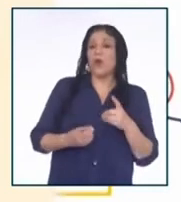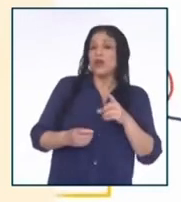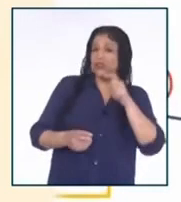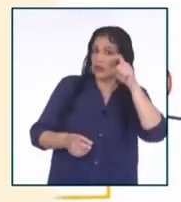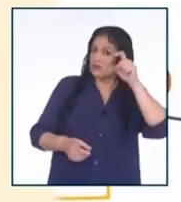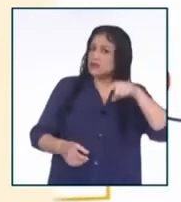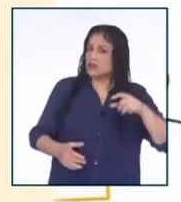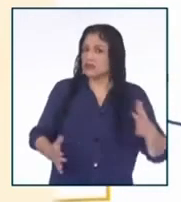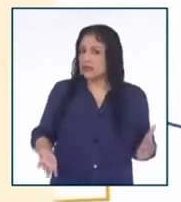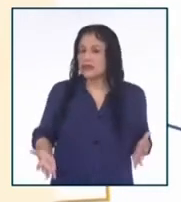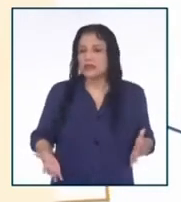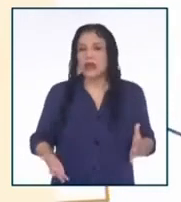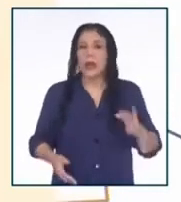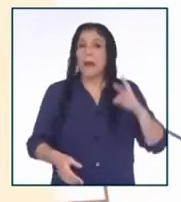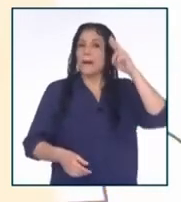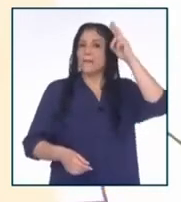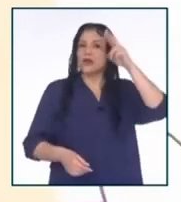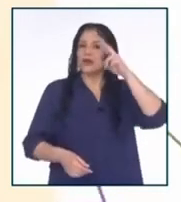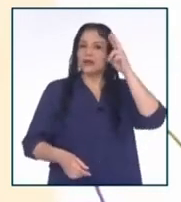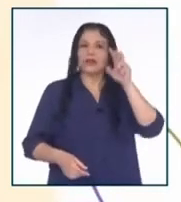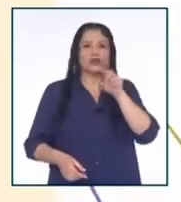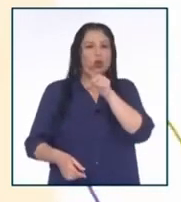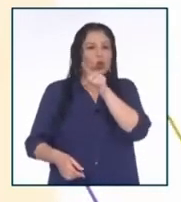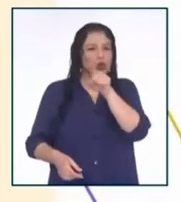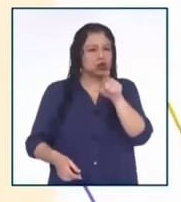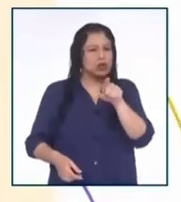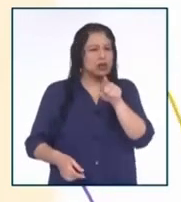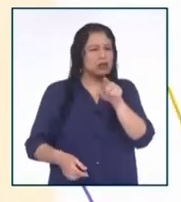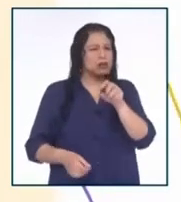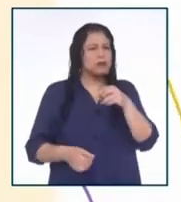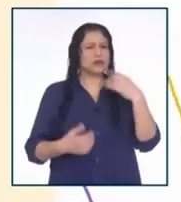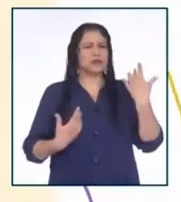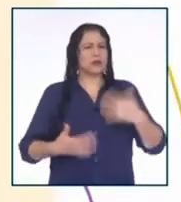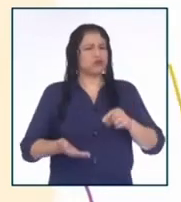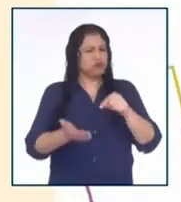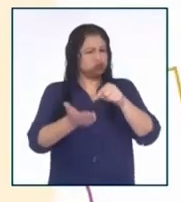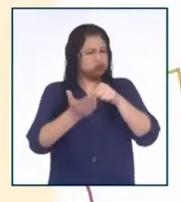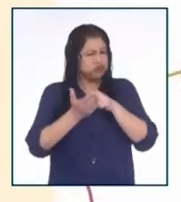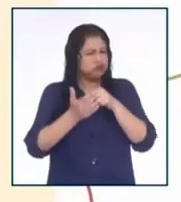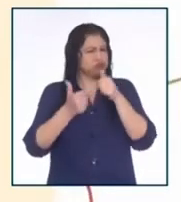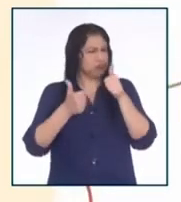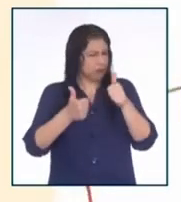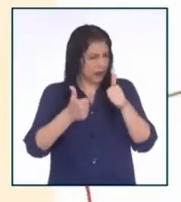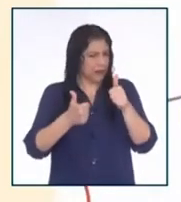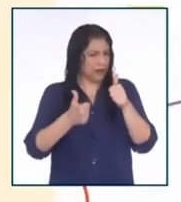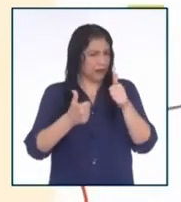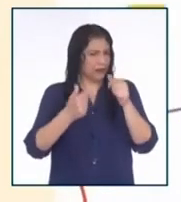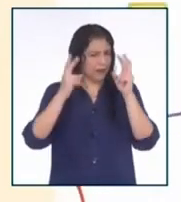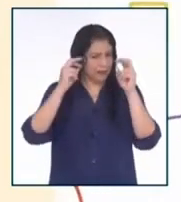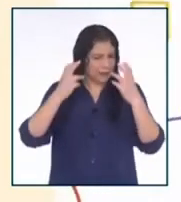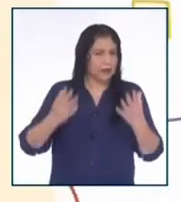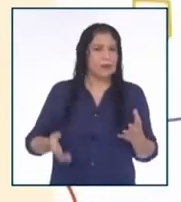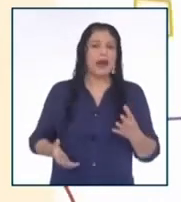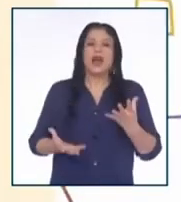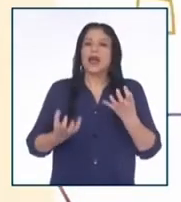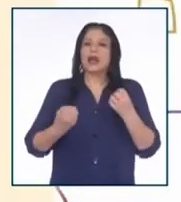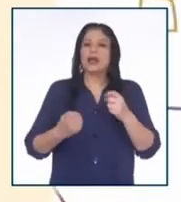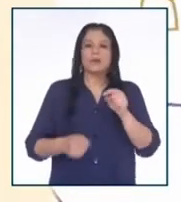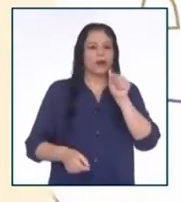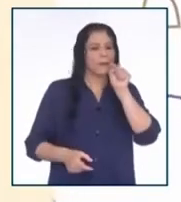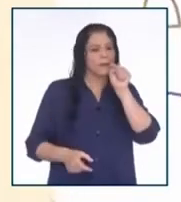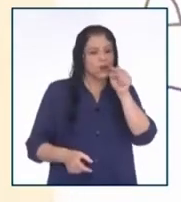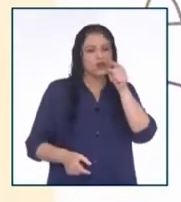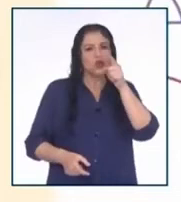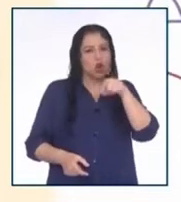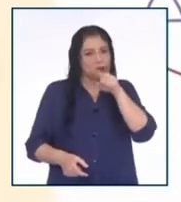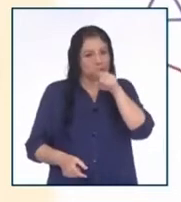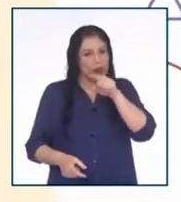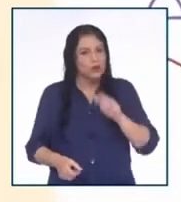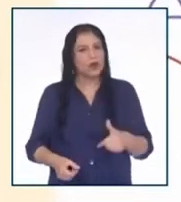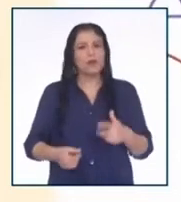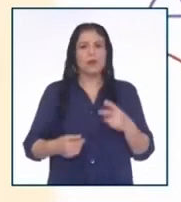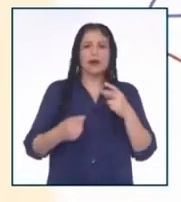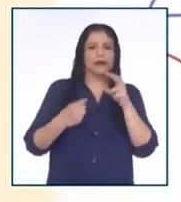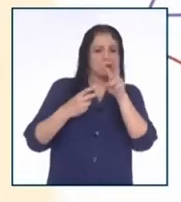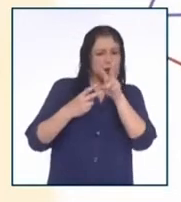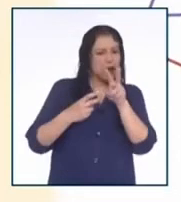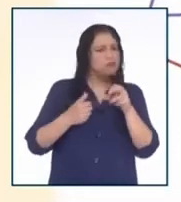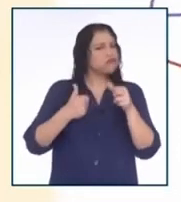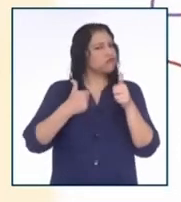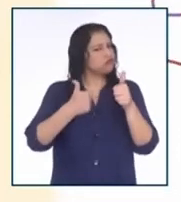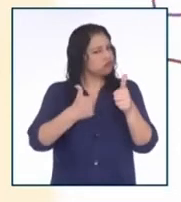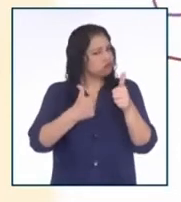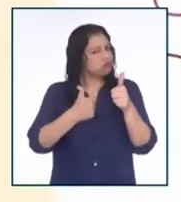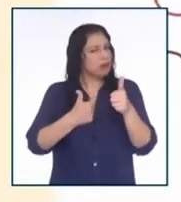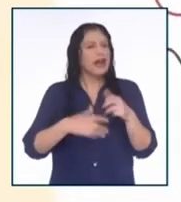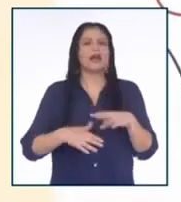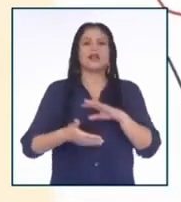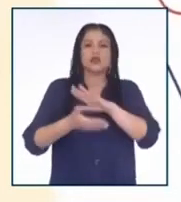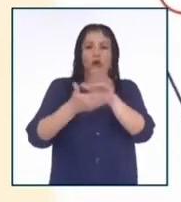necesarios. Por eso deben ser muy rigurosos en este aspecto. Buscamos que la puntuación sea funcional, para